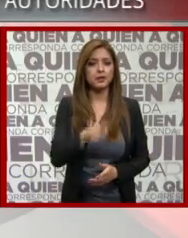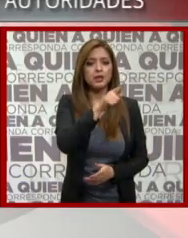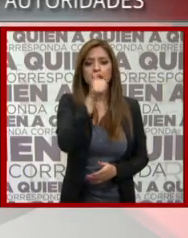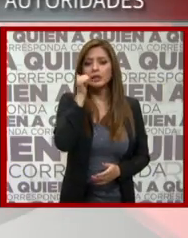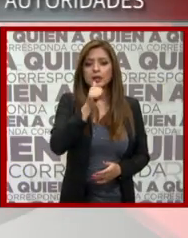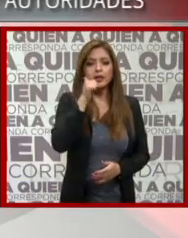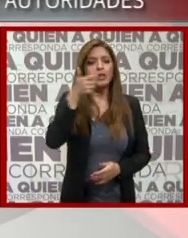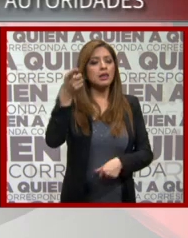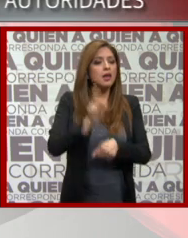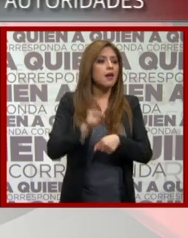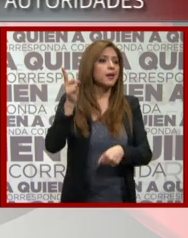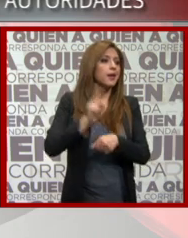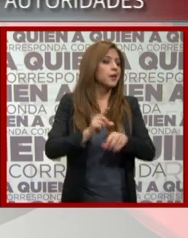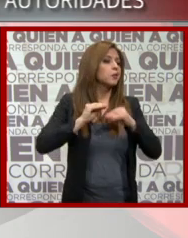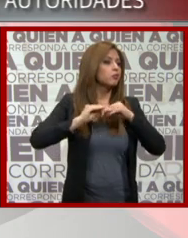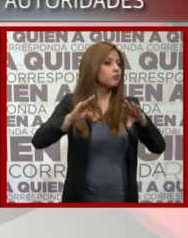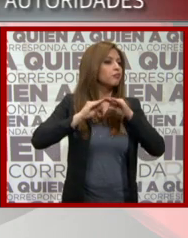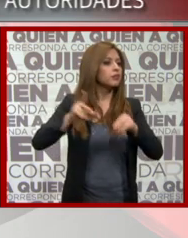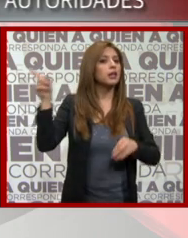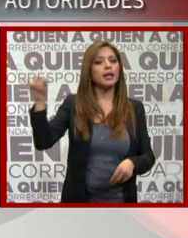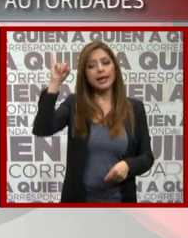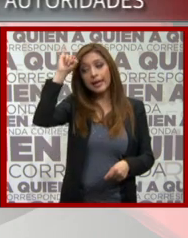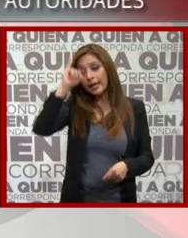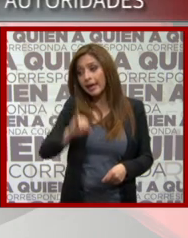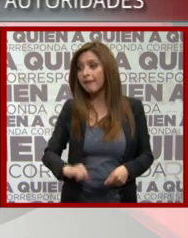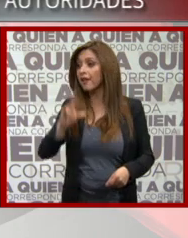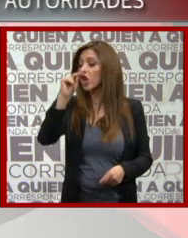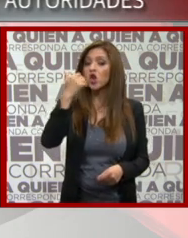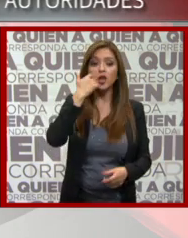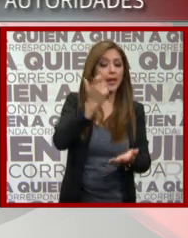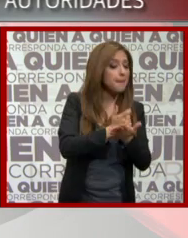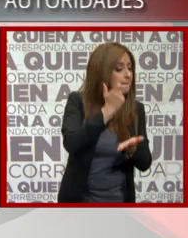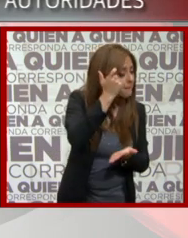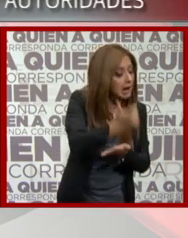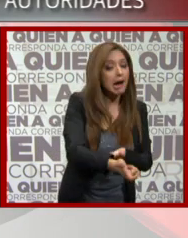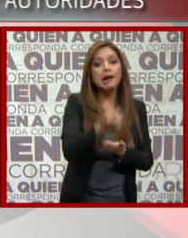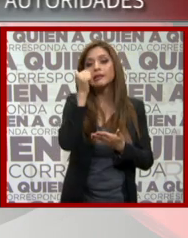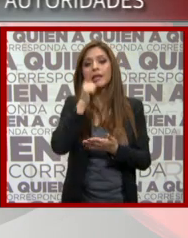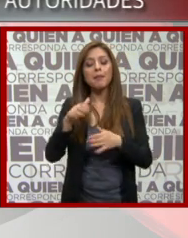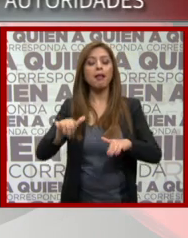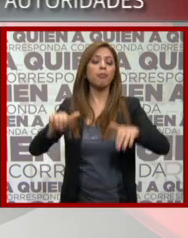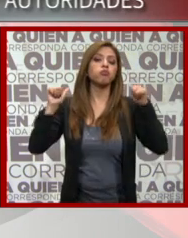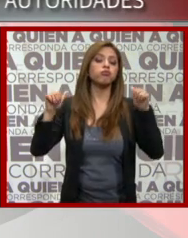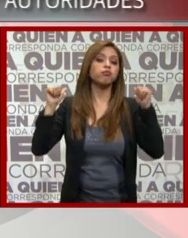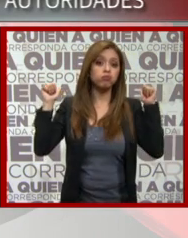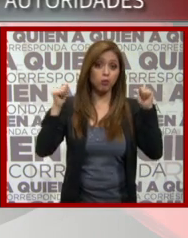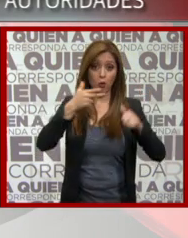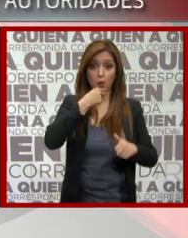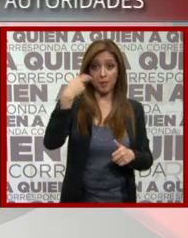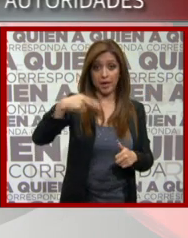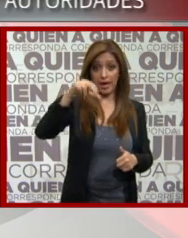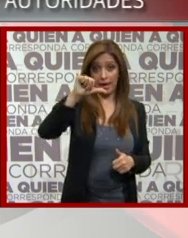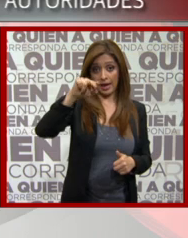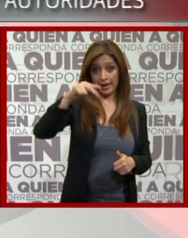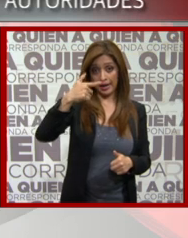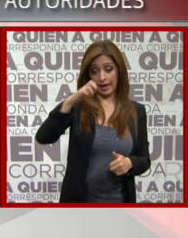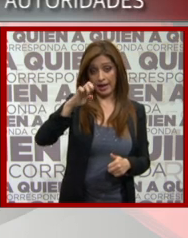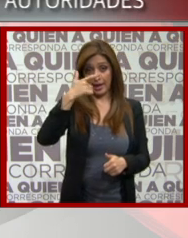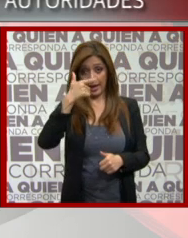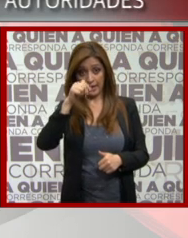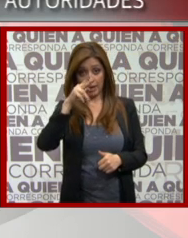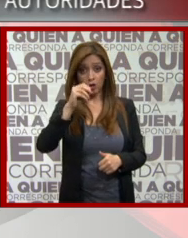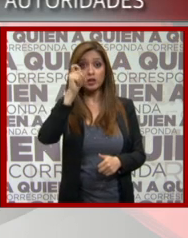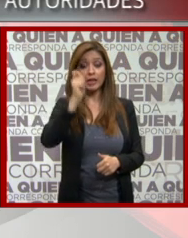Todos los días presentamos a esos patrones que con tal de no pagar lo que tienen que pagar. Además, Ángel Gallegos, tuviste una bronca